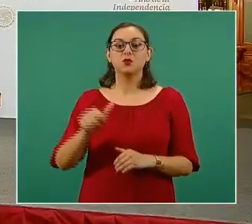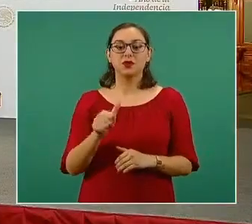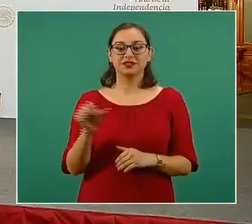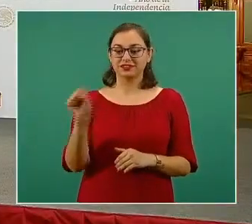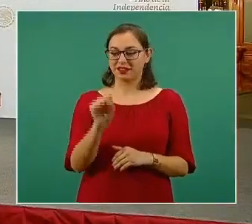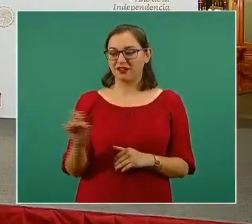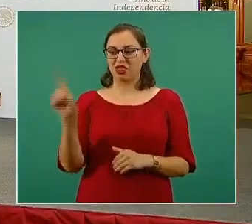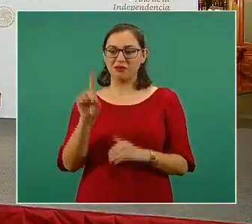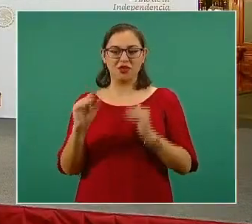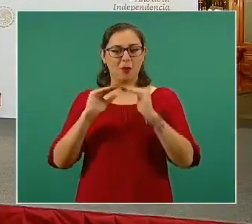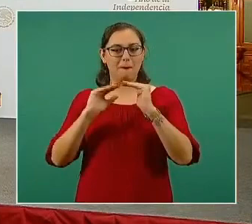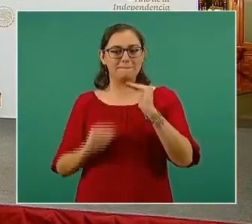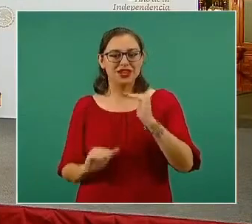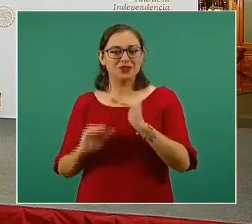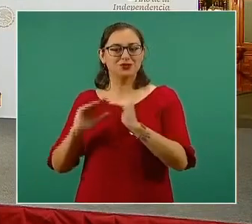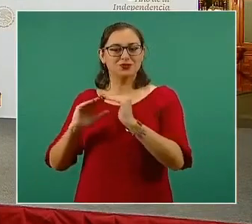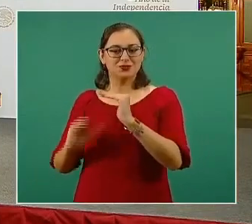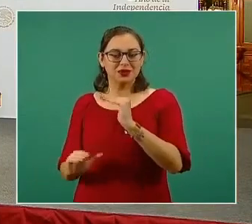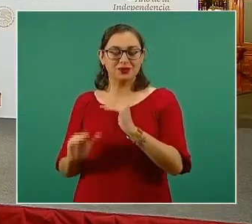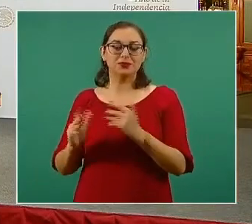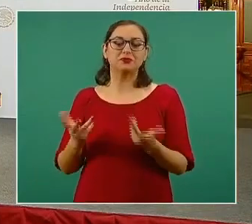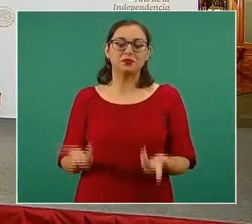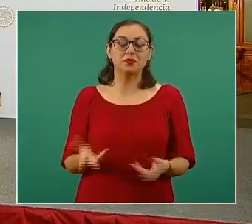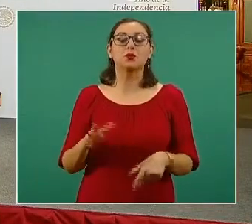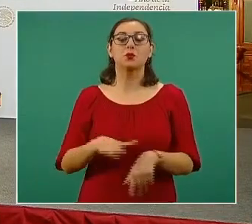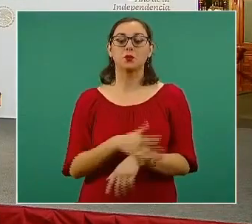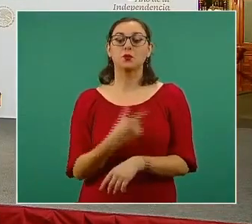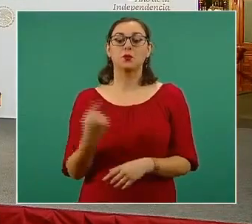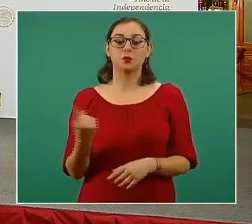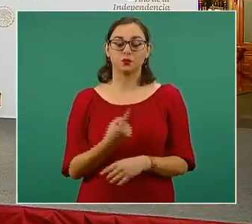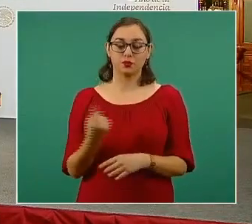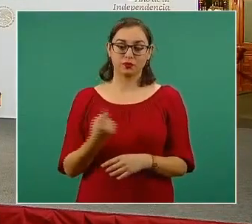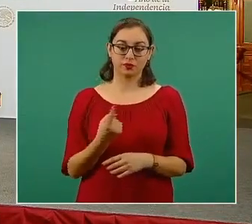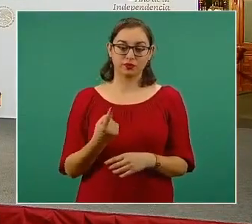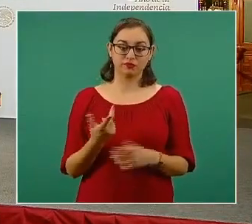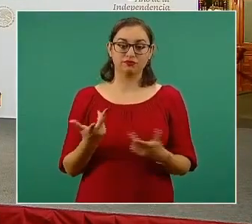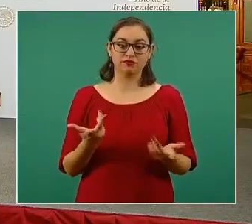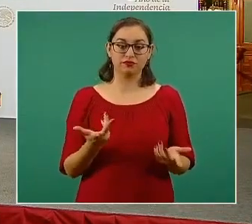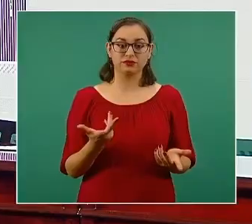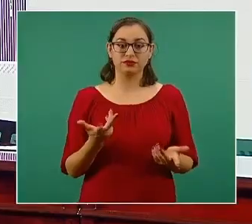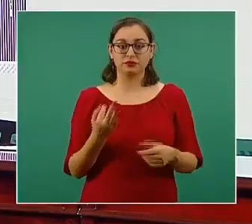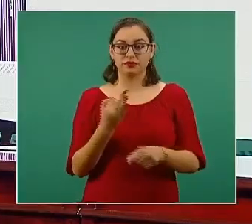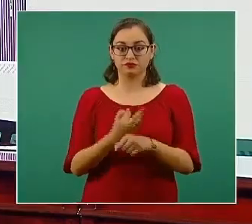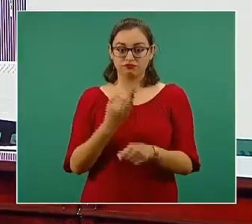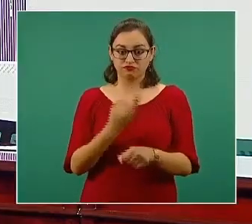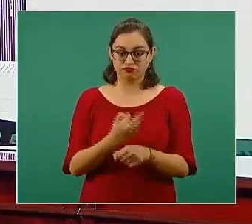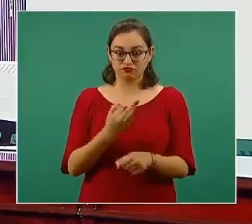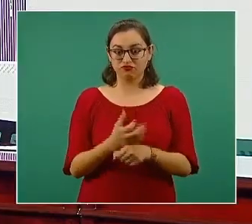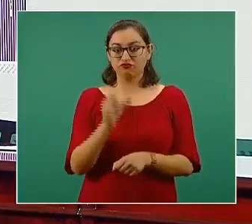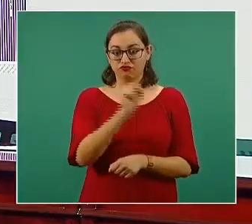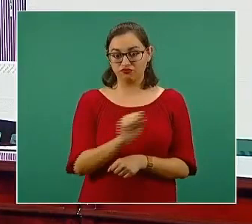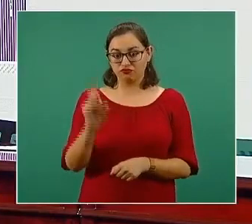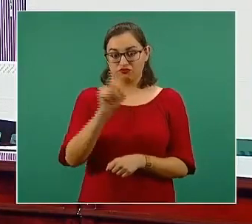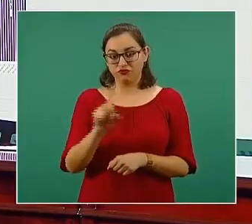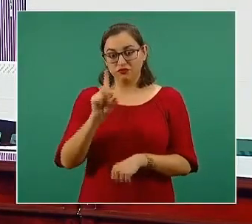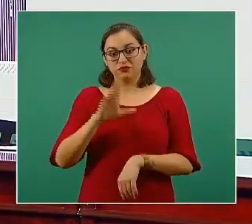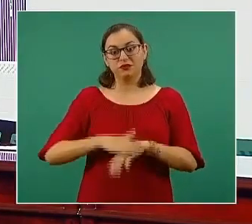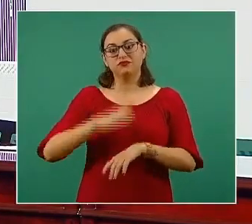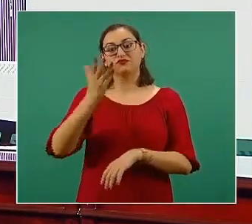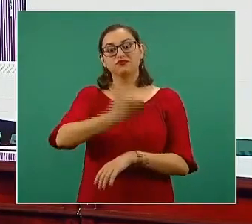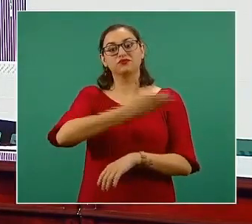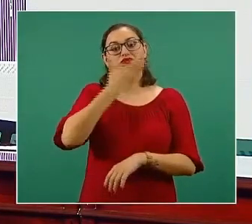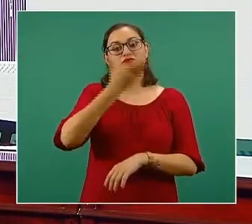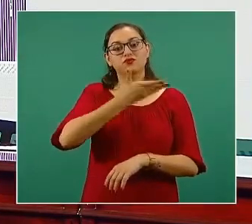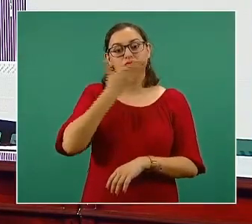ese periodo, ese tiempo para vacunar a las personas trabajadoras de la educación, maestros, maestras y otros